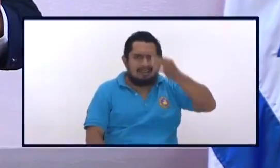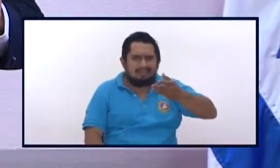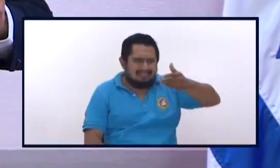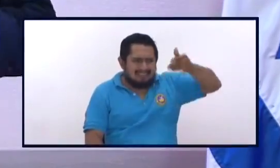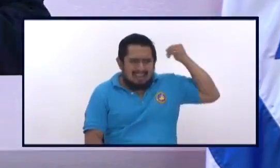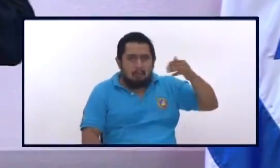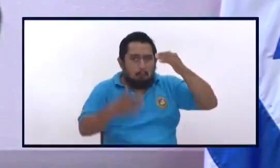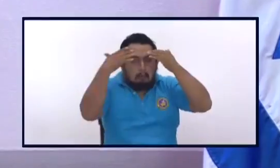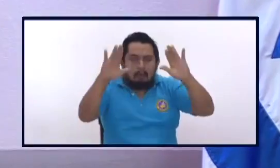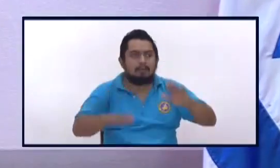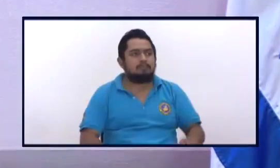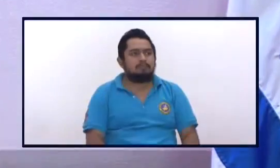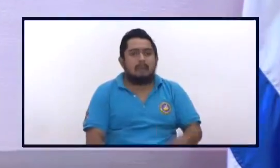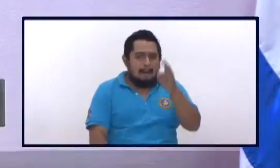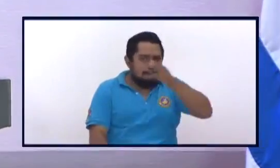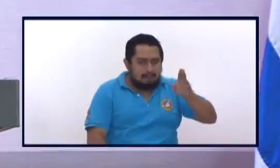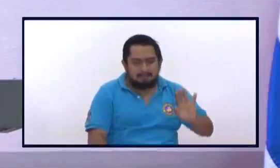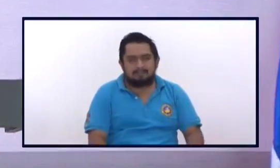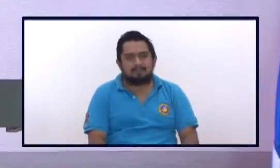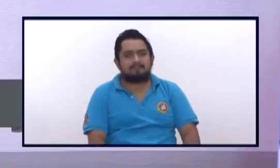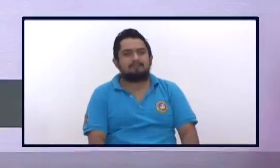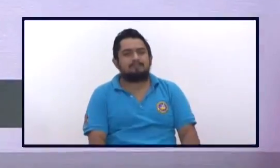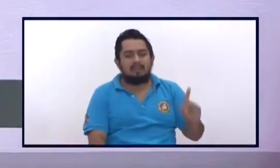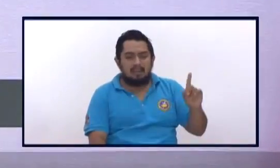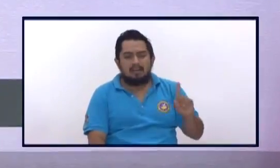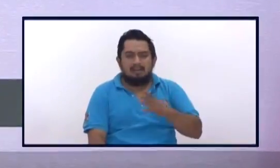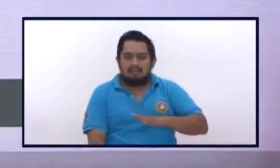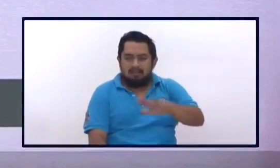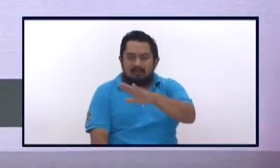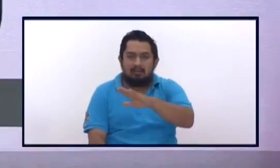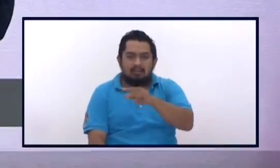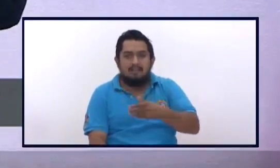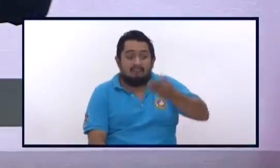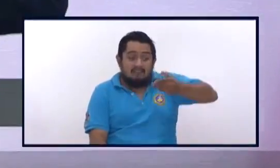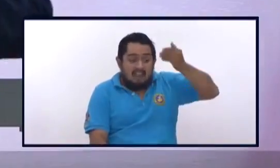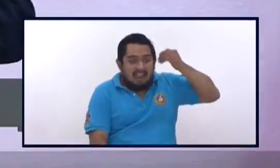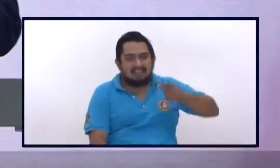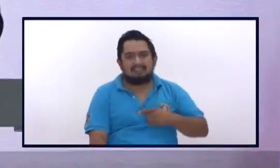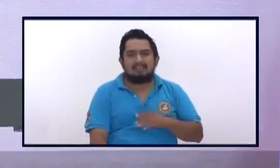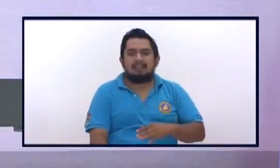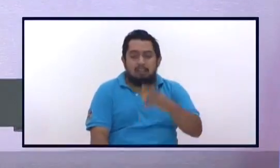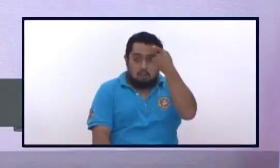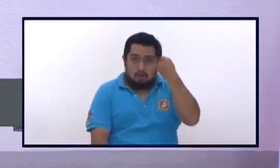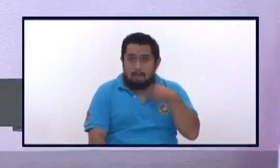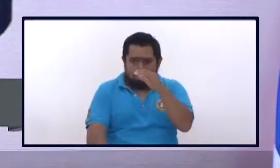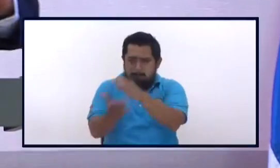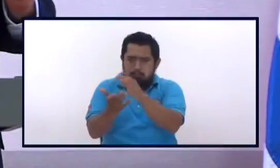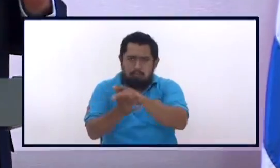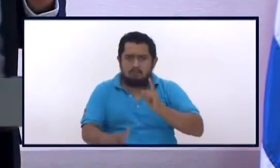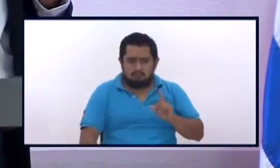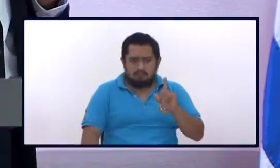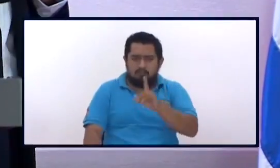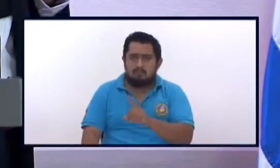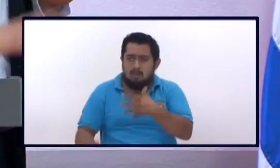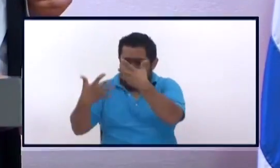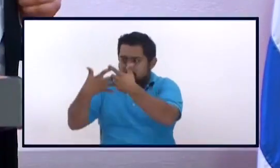anterior eran los mismos de siempre pues estábamos en el gobierno anterior de la anterior anterior y yo fui a cazar una pared y nosotros estamos con una empresa que